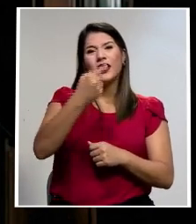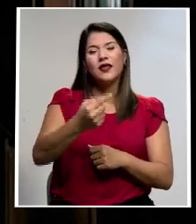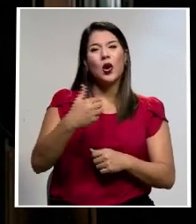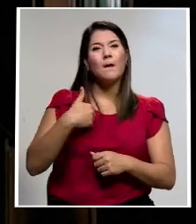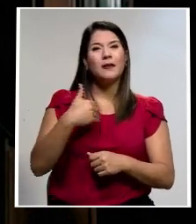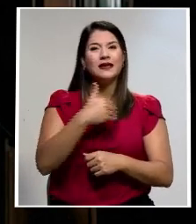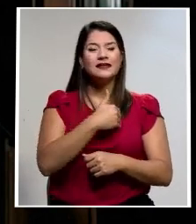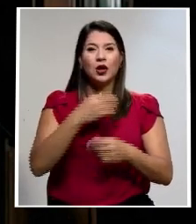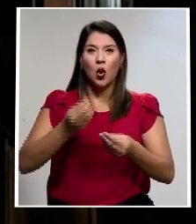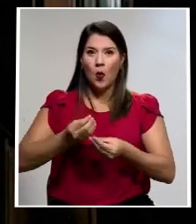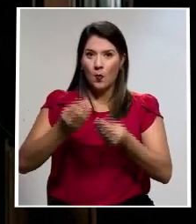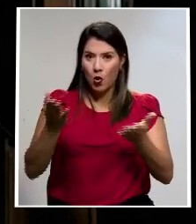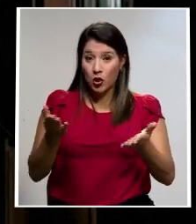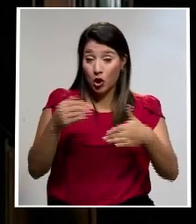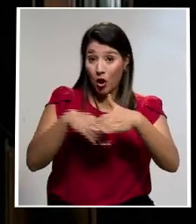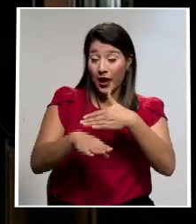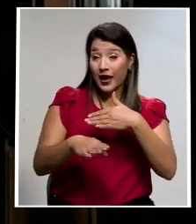incluso al momento de la